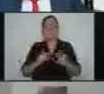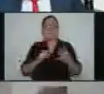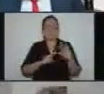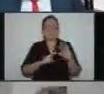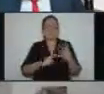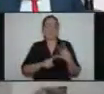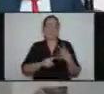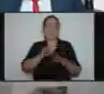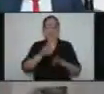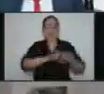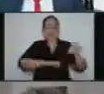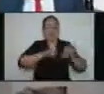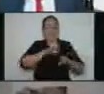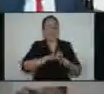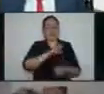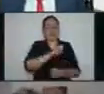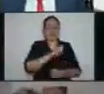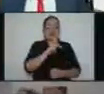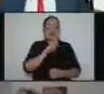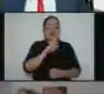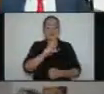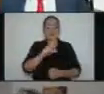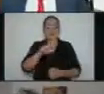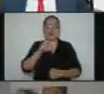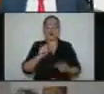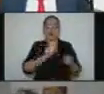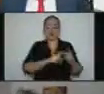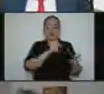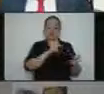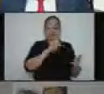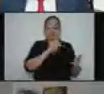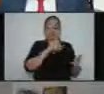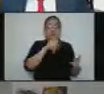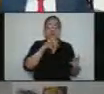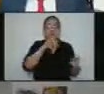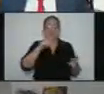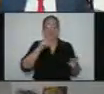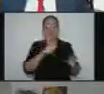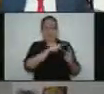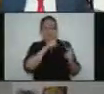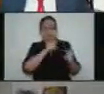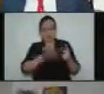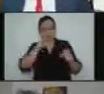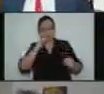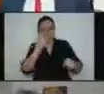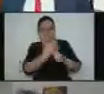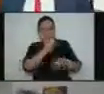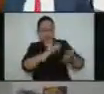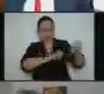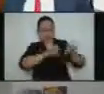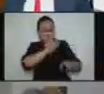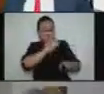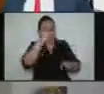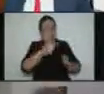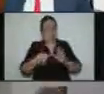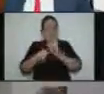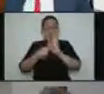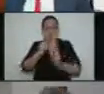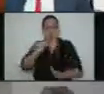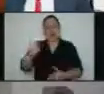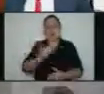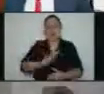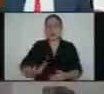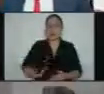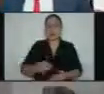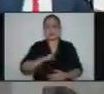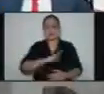productoras E+ y Pocket tampoco son responsables de la promoción personalizada, porque solamente la invitaron